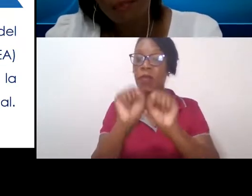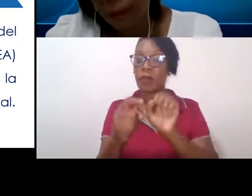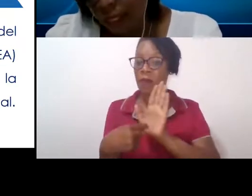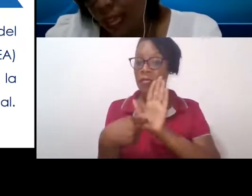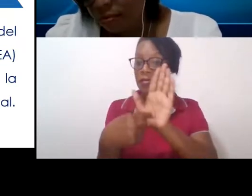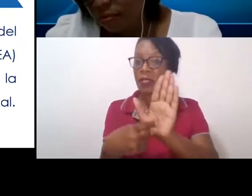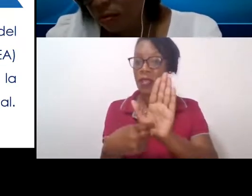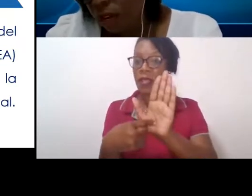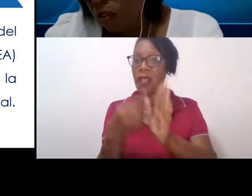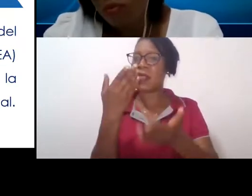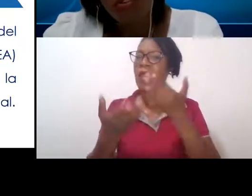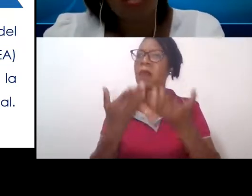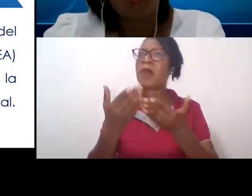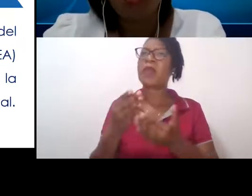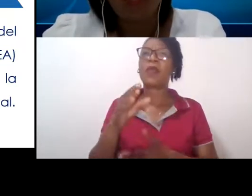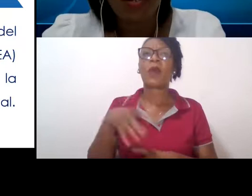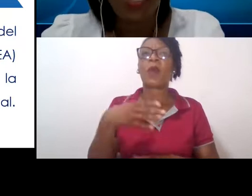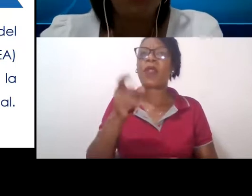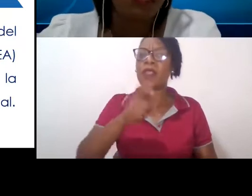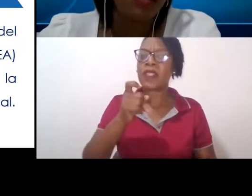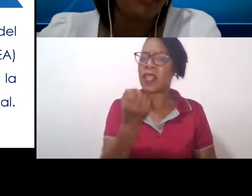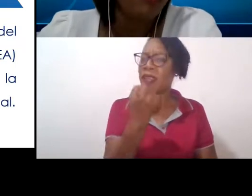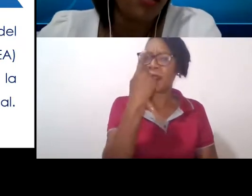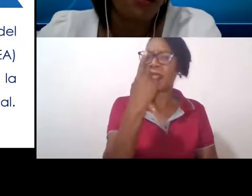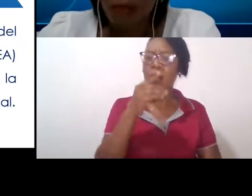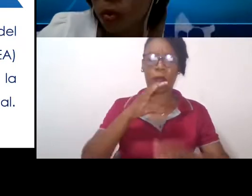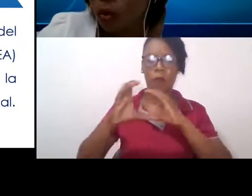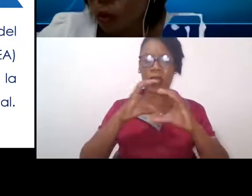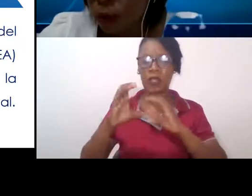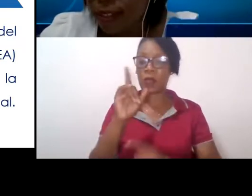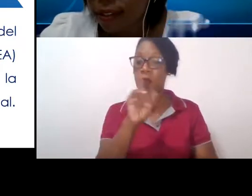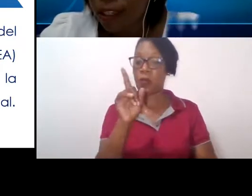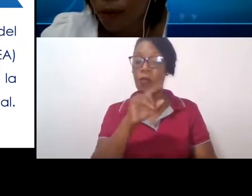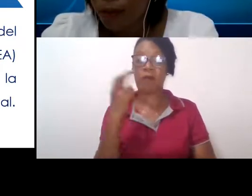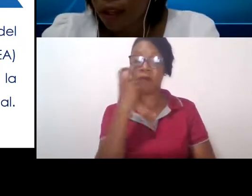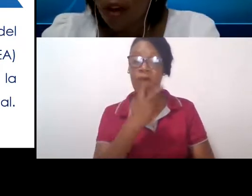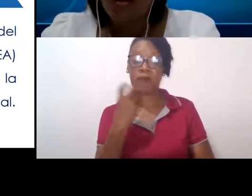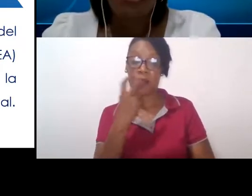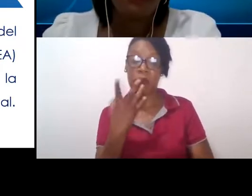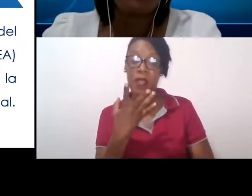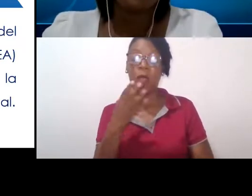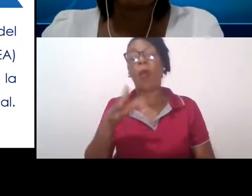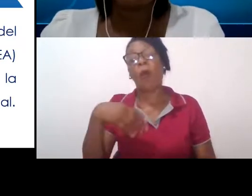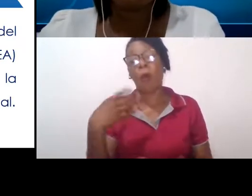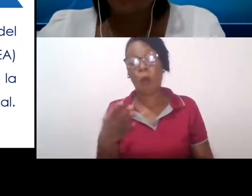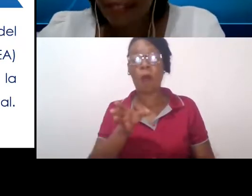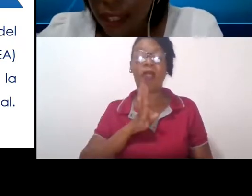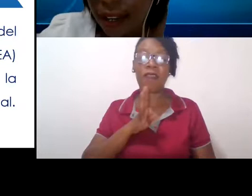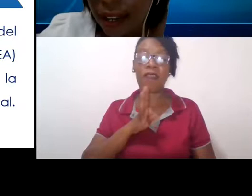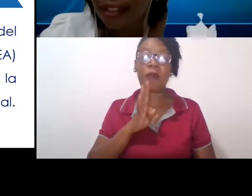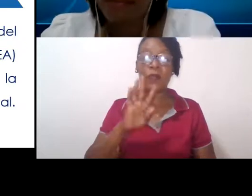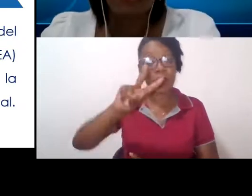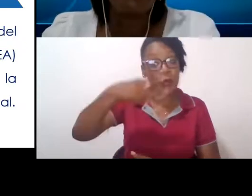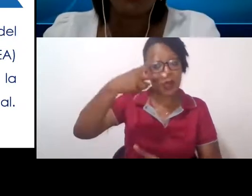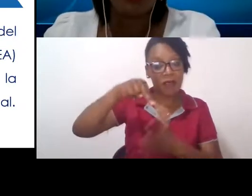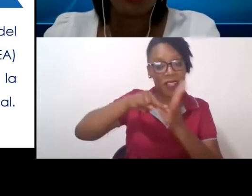al interpretar una comunicación no verbal o como les dije, cuando hablamos con doble sentido. O tal vez les cueste